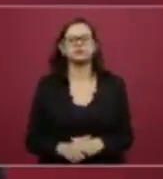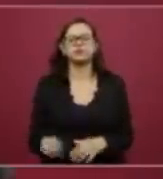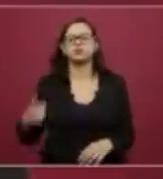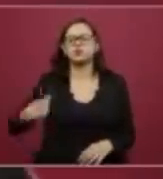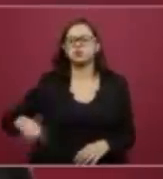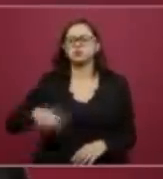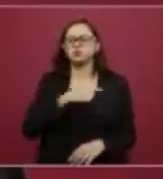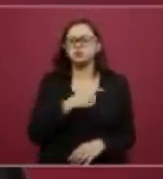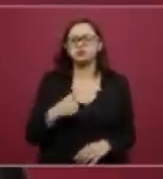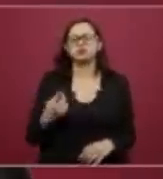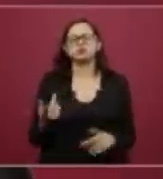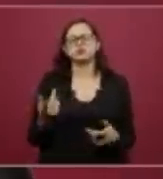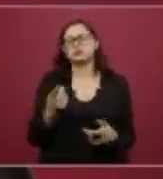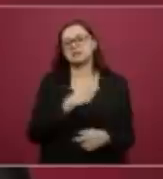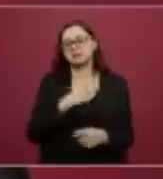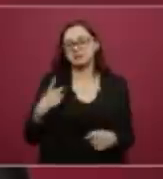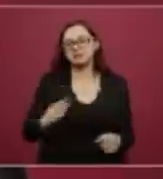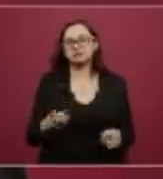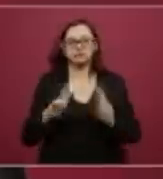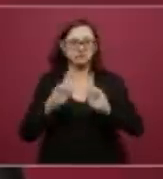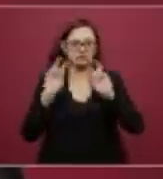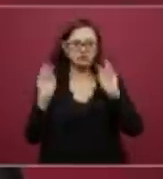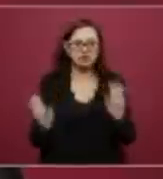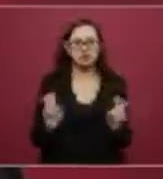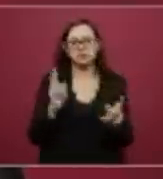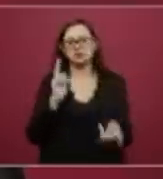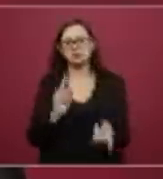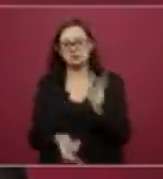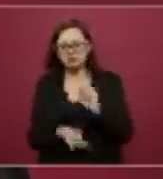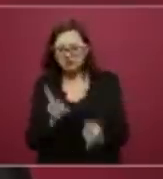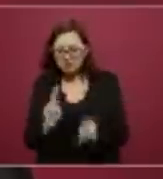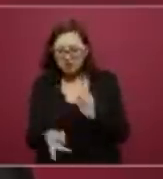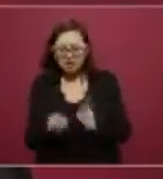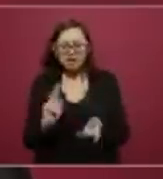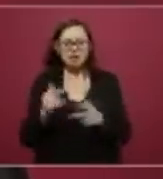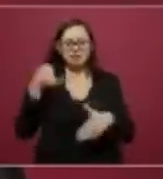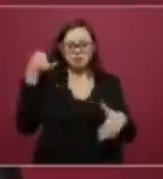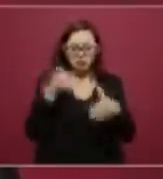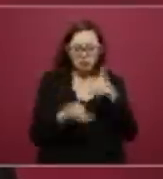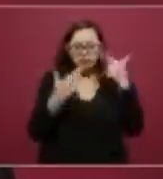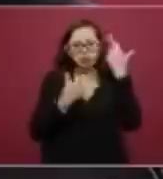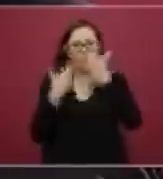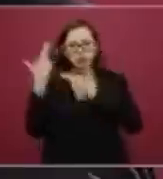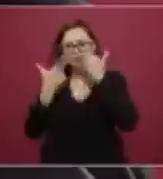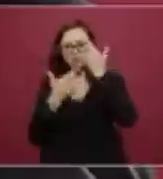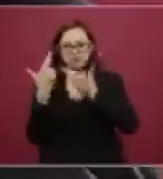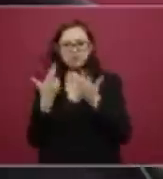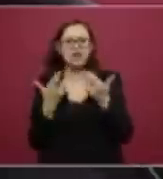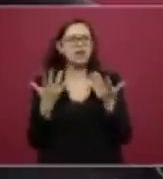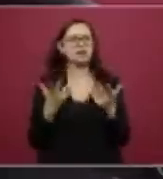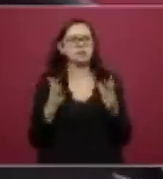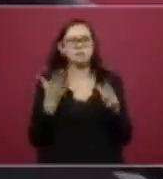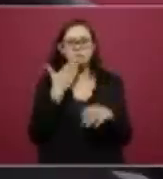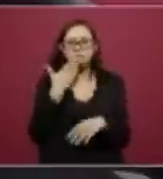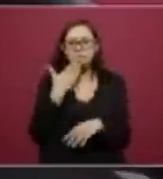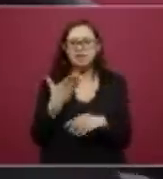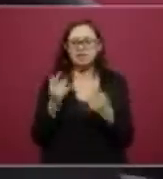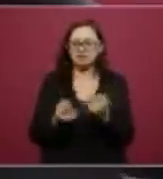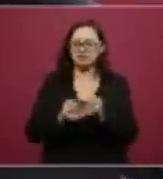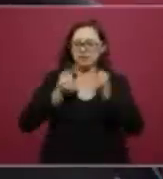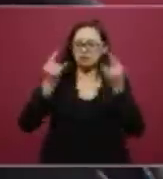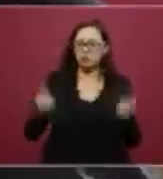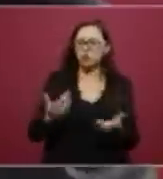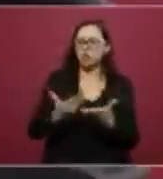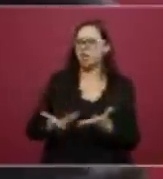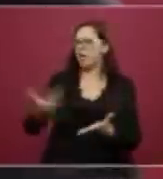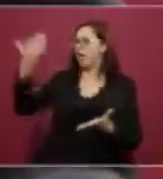hablar de estos temas, revisar qué sucedió en nuestro país